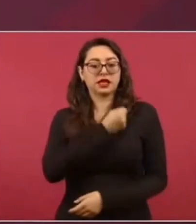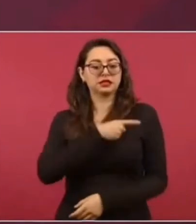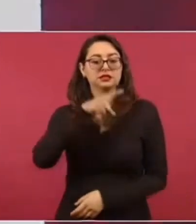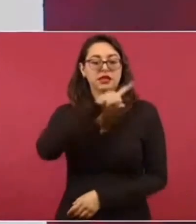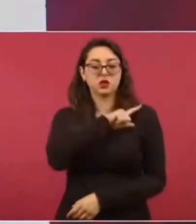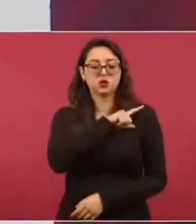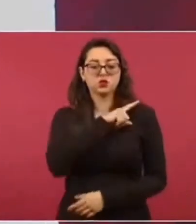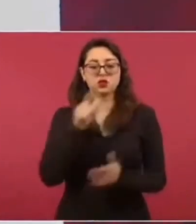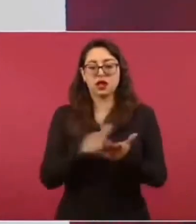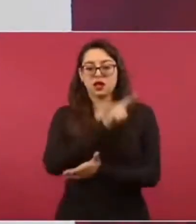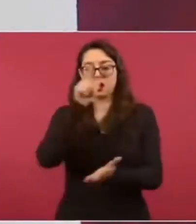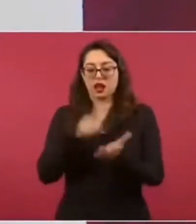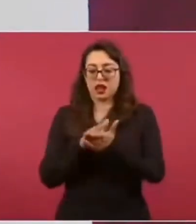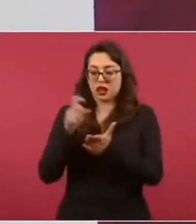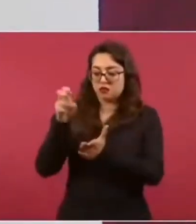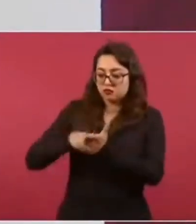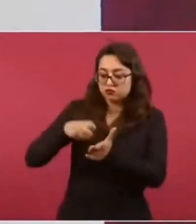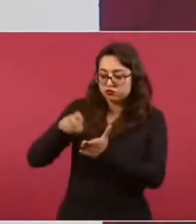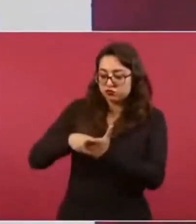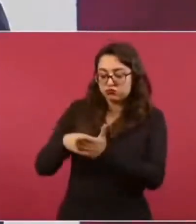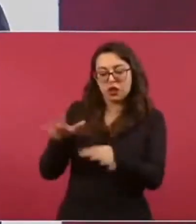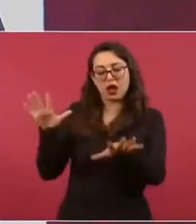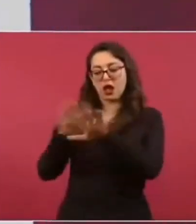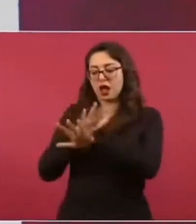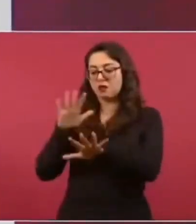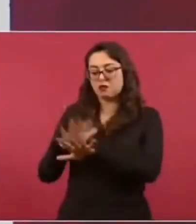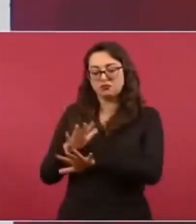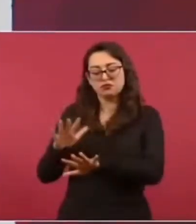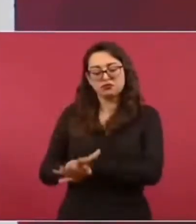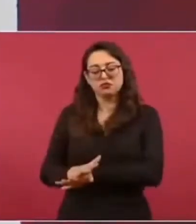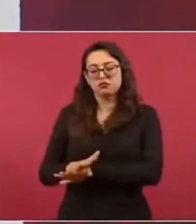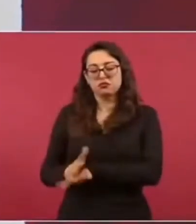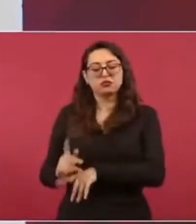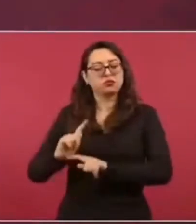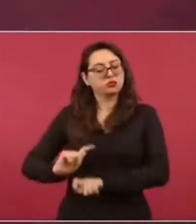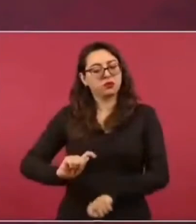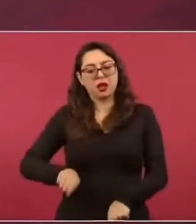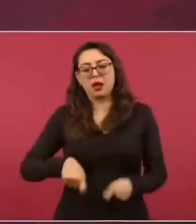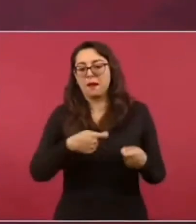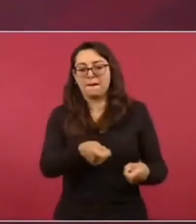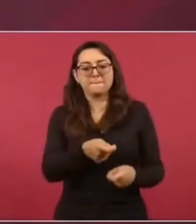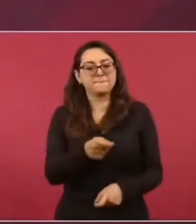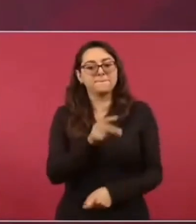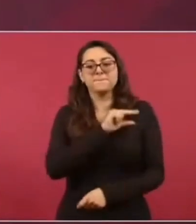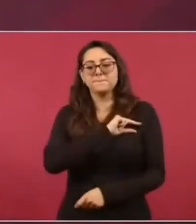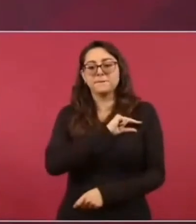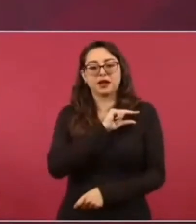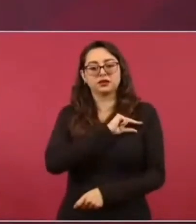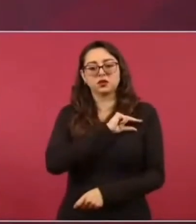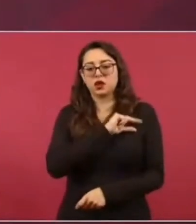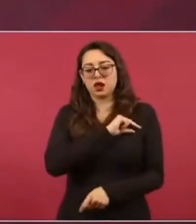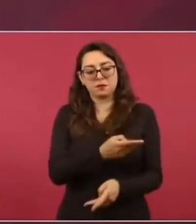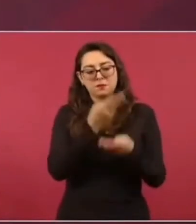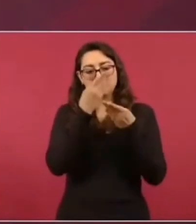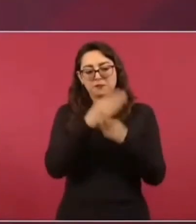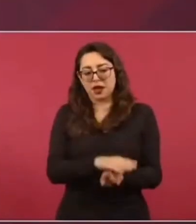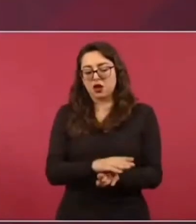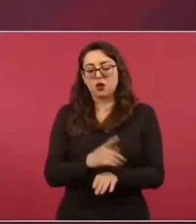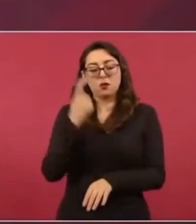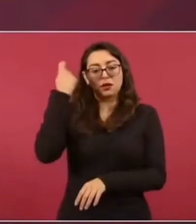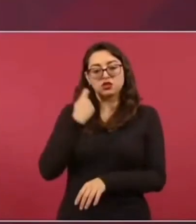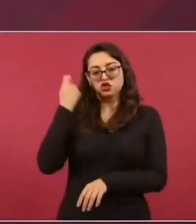pues entregar las pensiones a los grupos financieros,